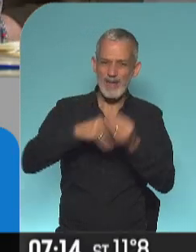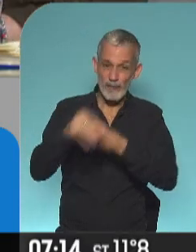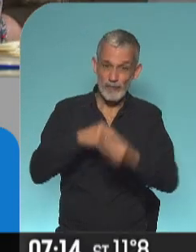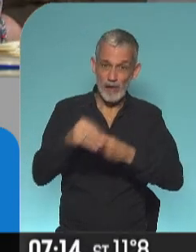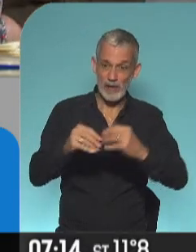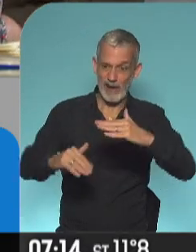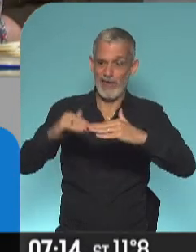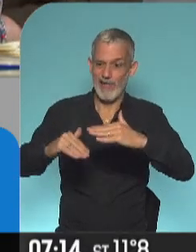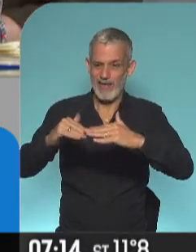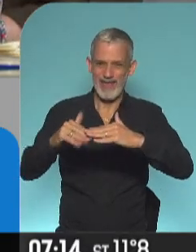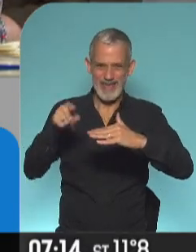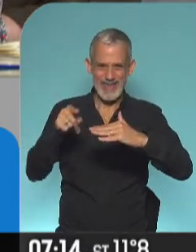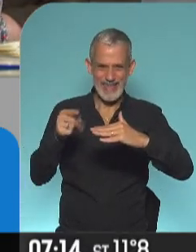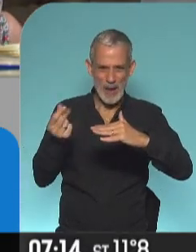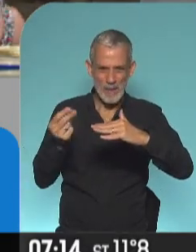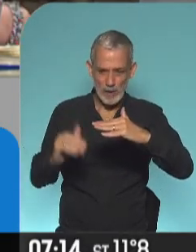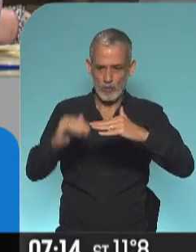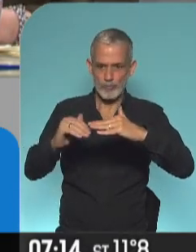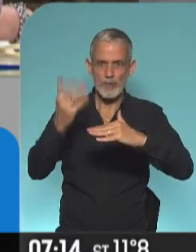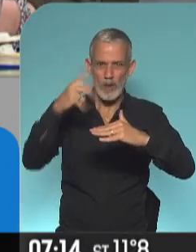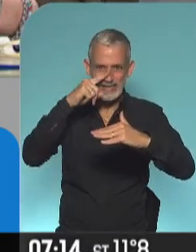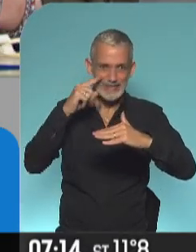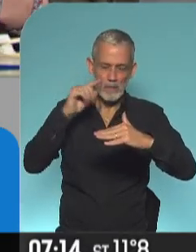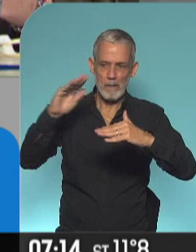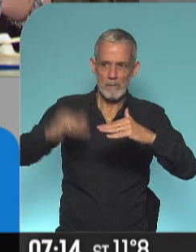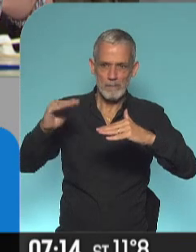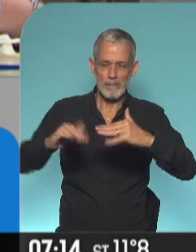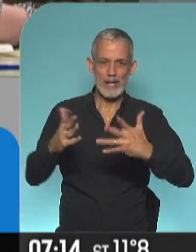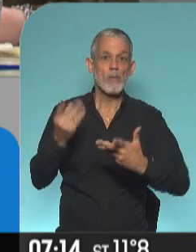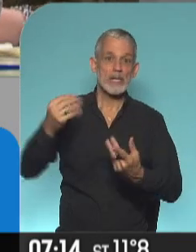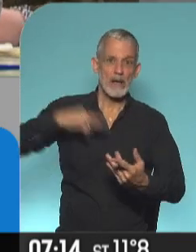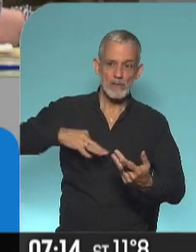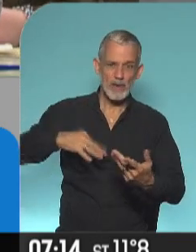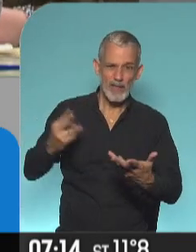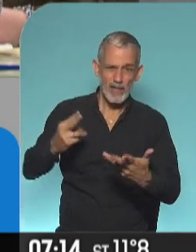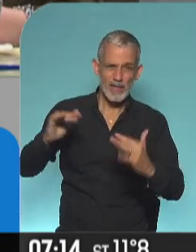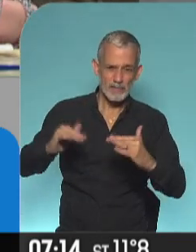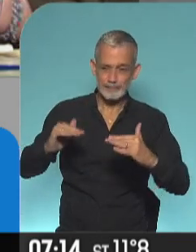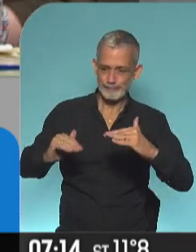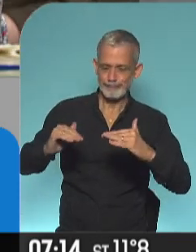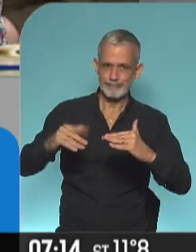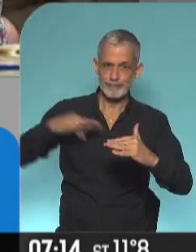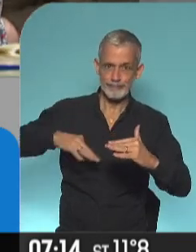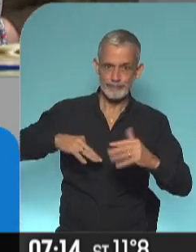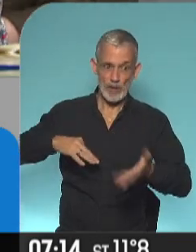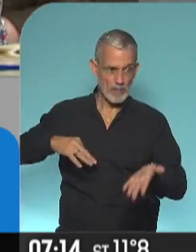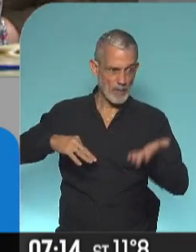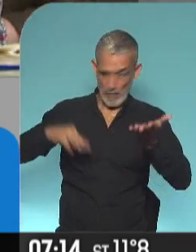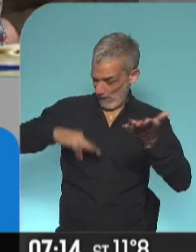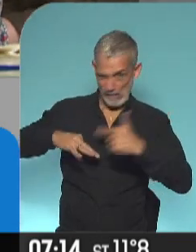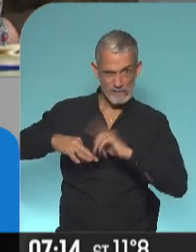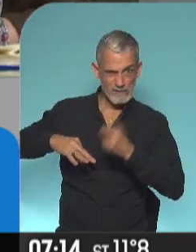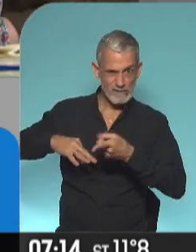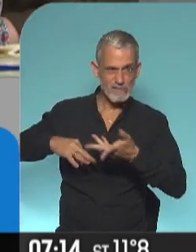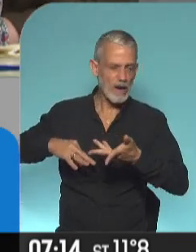no están pudiendo acceder a este tipo de canastas, ya sea porque sus salarios no acompañan a los aumentos, que es lo que te quería